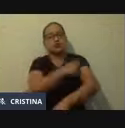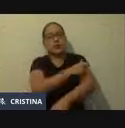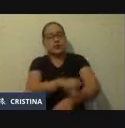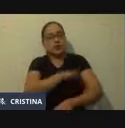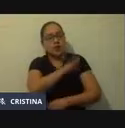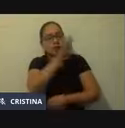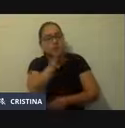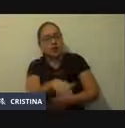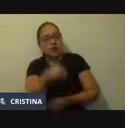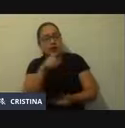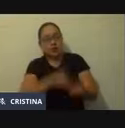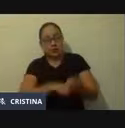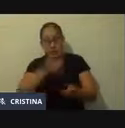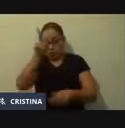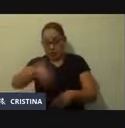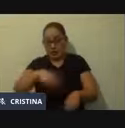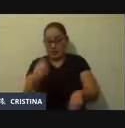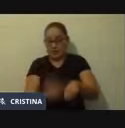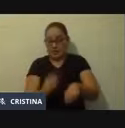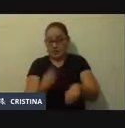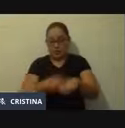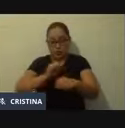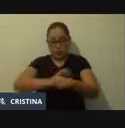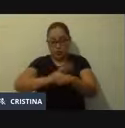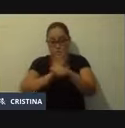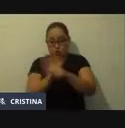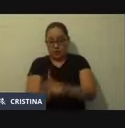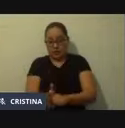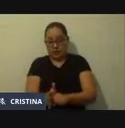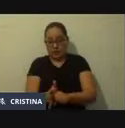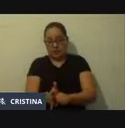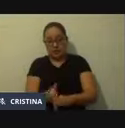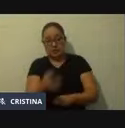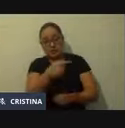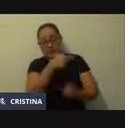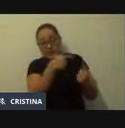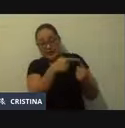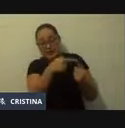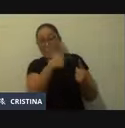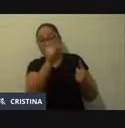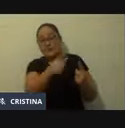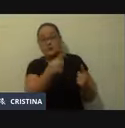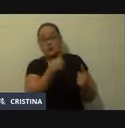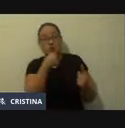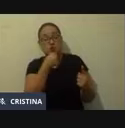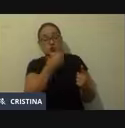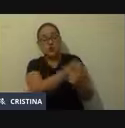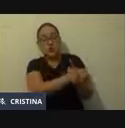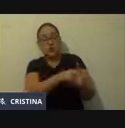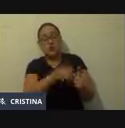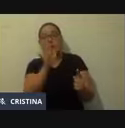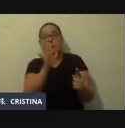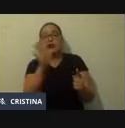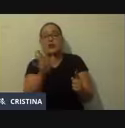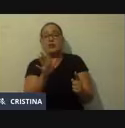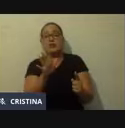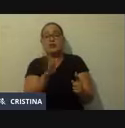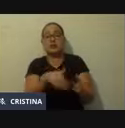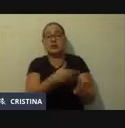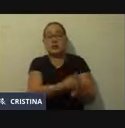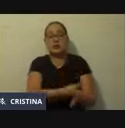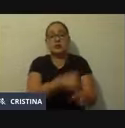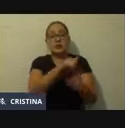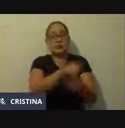familia por COVID-19 y a ese niño o a esa niña lo hagan como estado o apestado. O